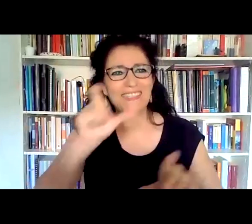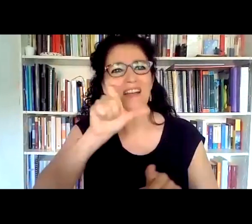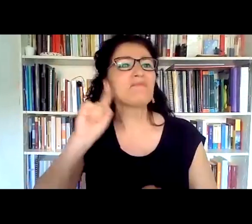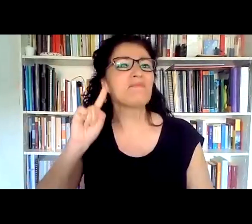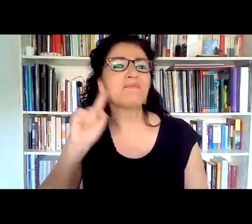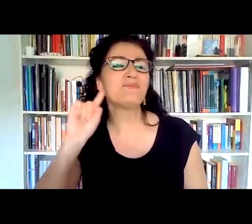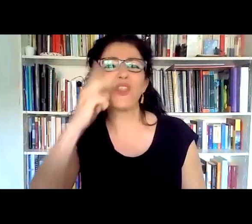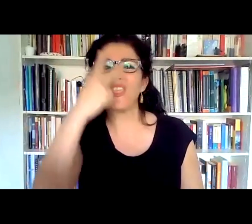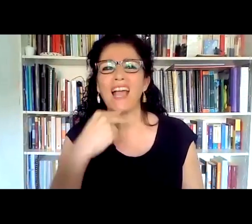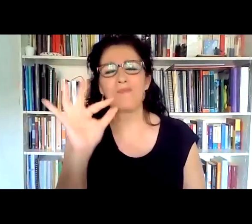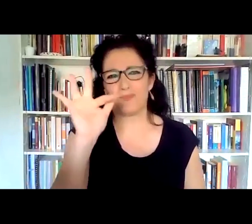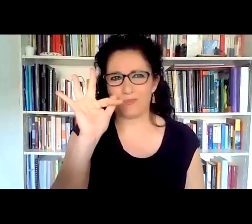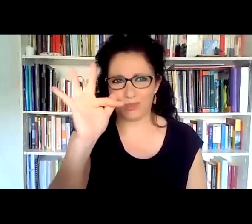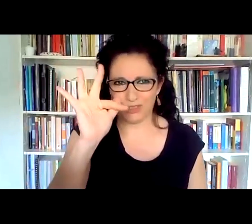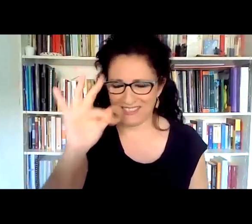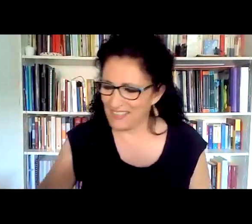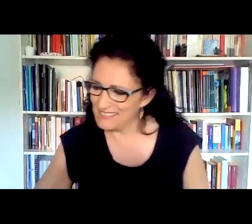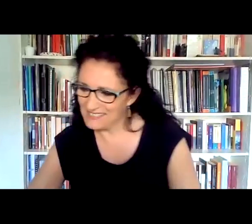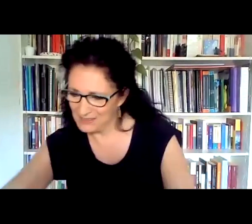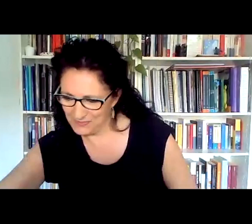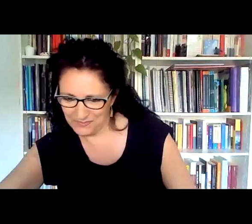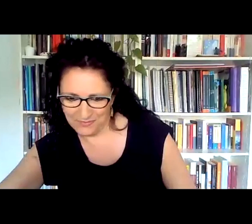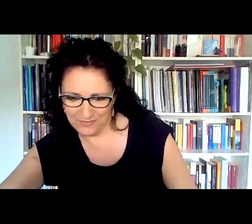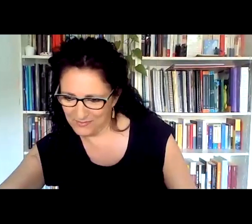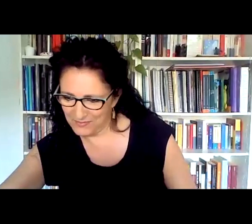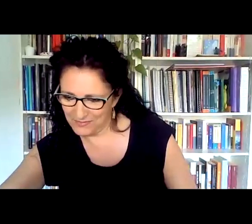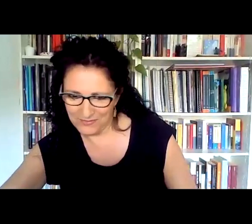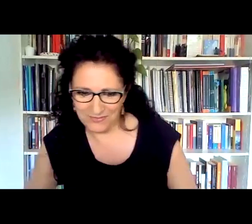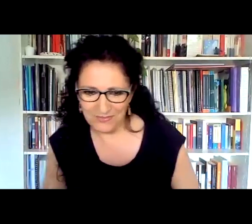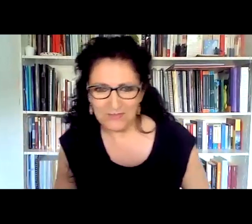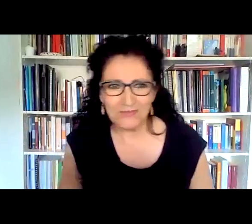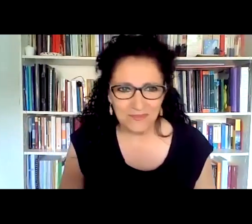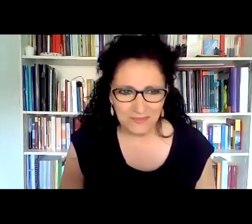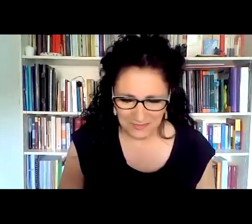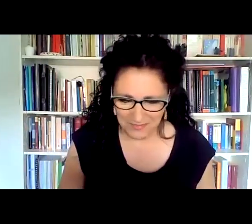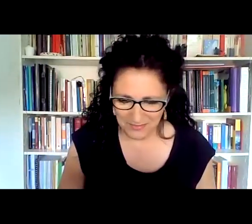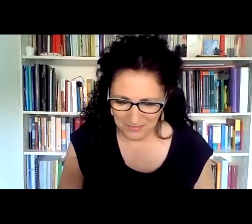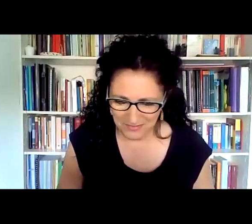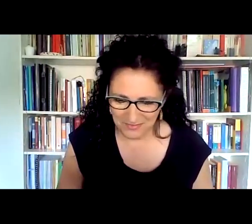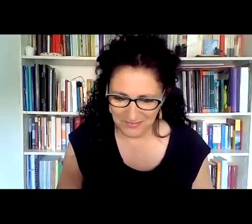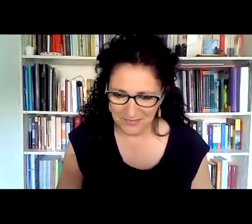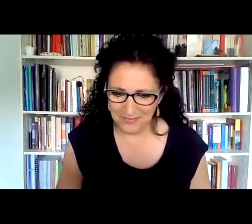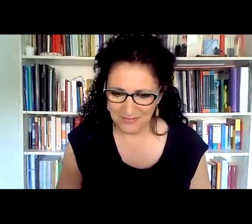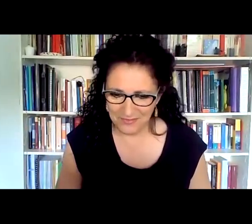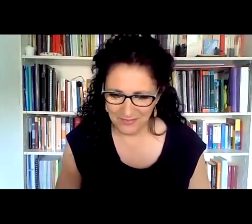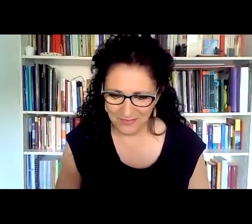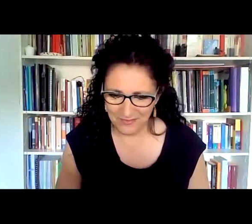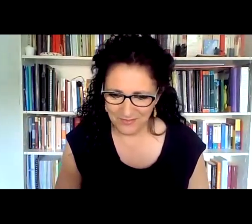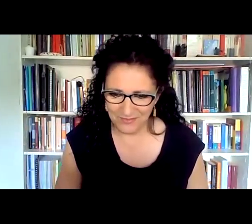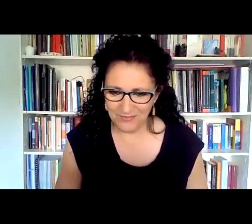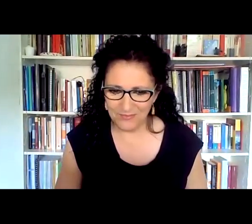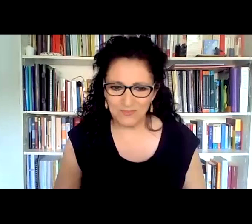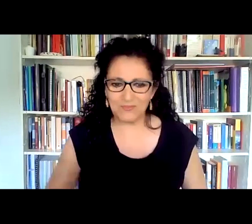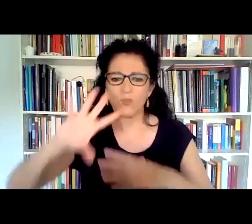En conclusión, con relación a las actitudes lingüísticas de las personas sordas y sordociegas, son unos resultados muy